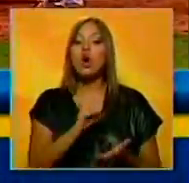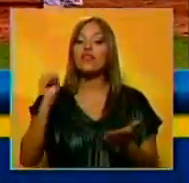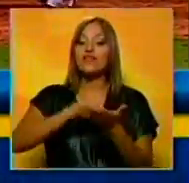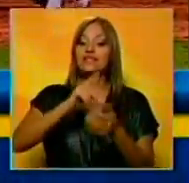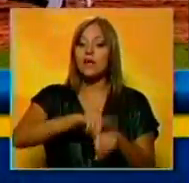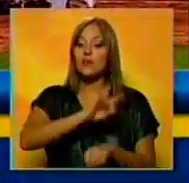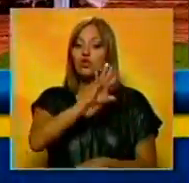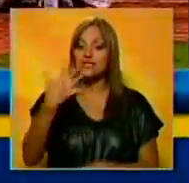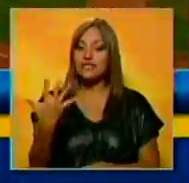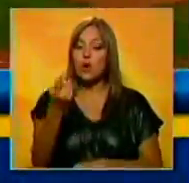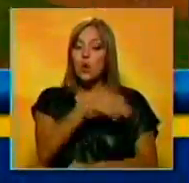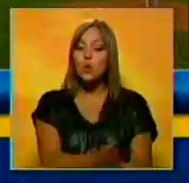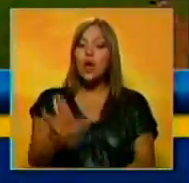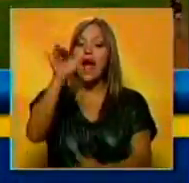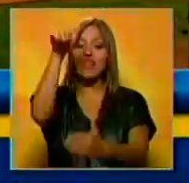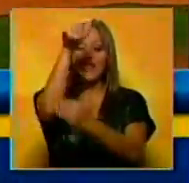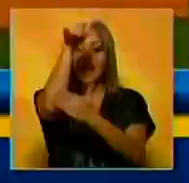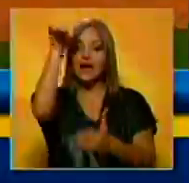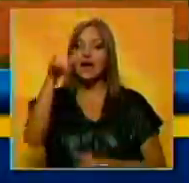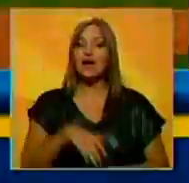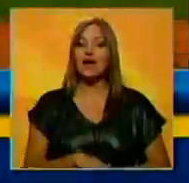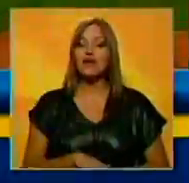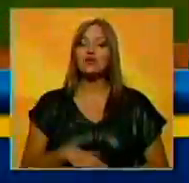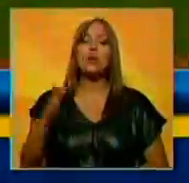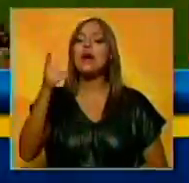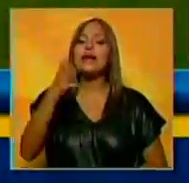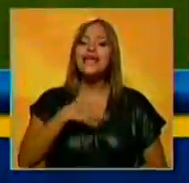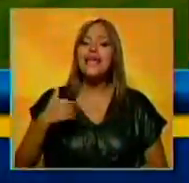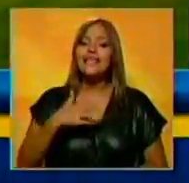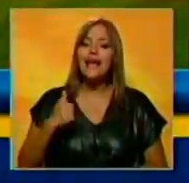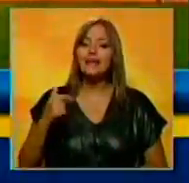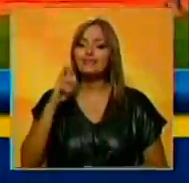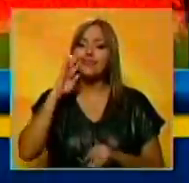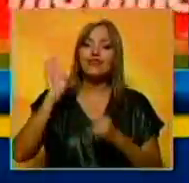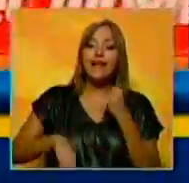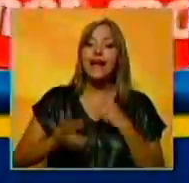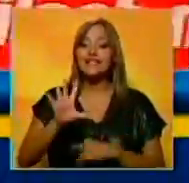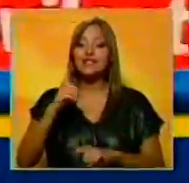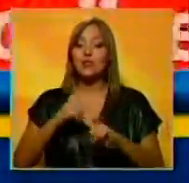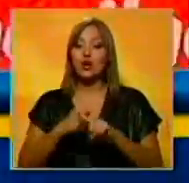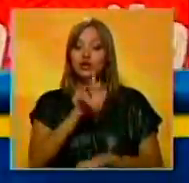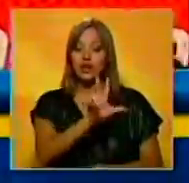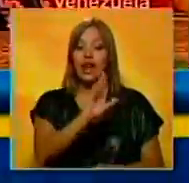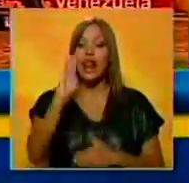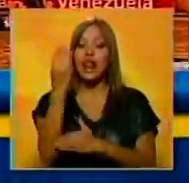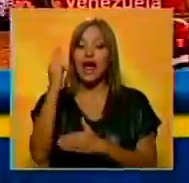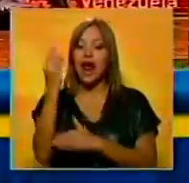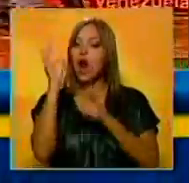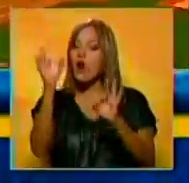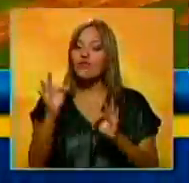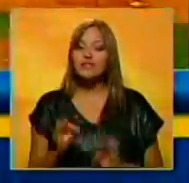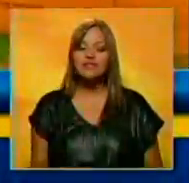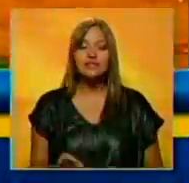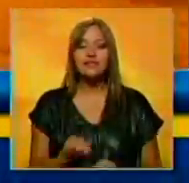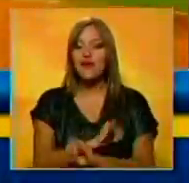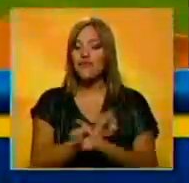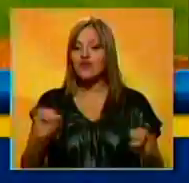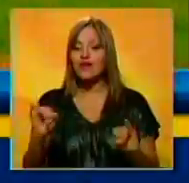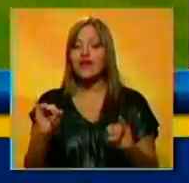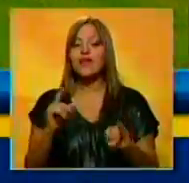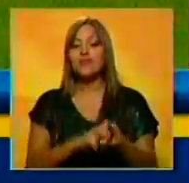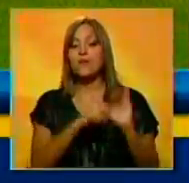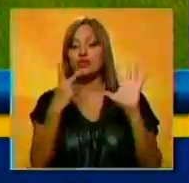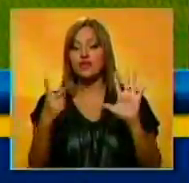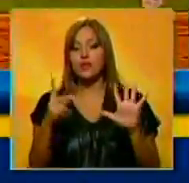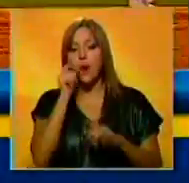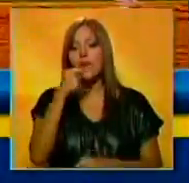ataque con cuadrangular de Jesús Guzmán, todo era ilusión, que acercó la pizarra a 5-3. Lara sentenció el choque en el séptimo con